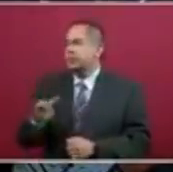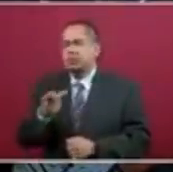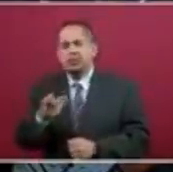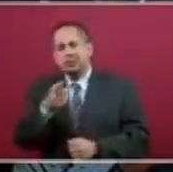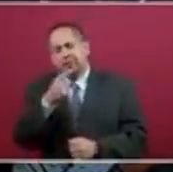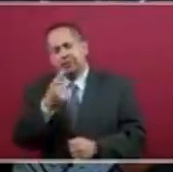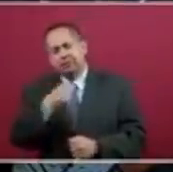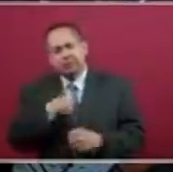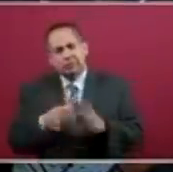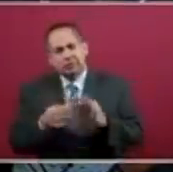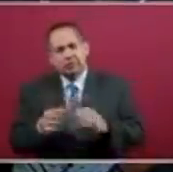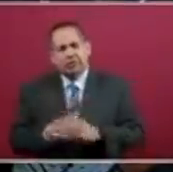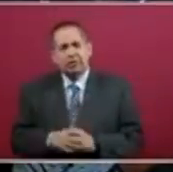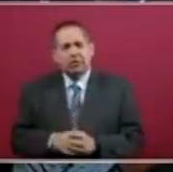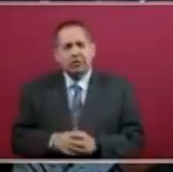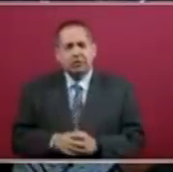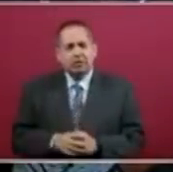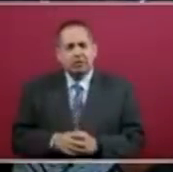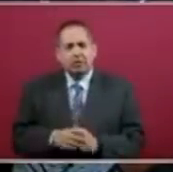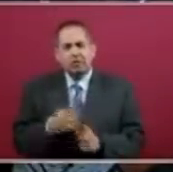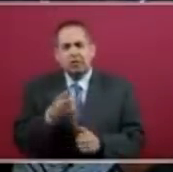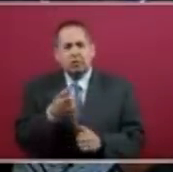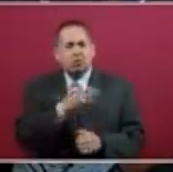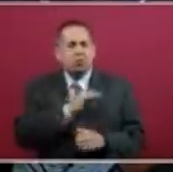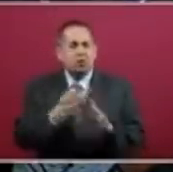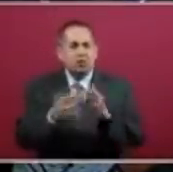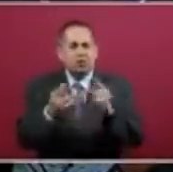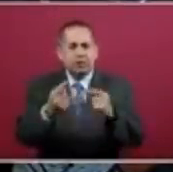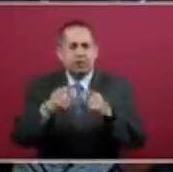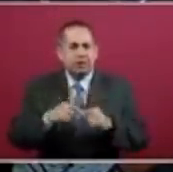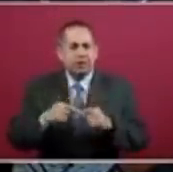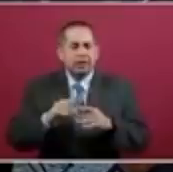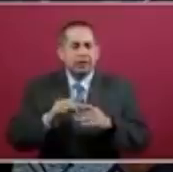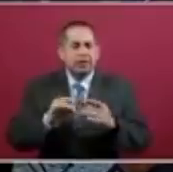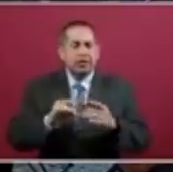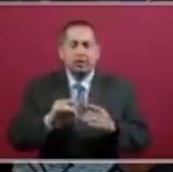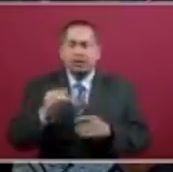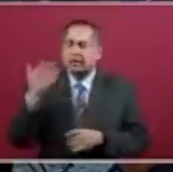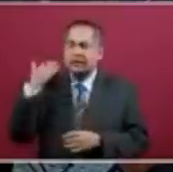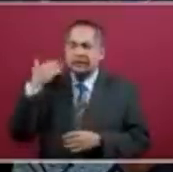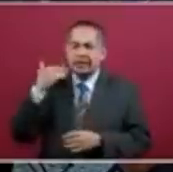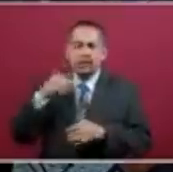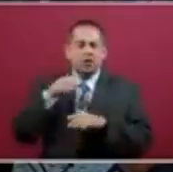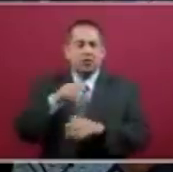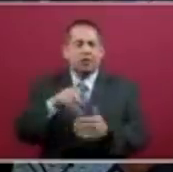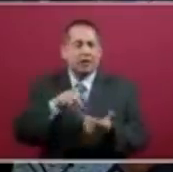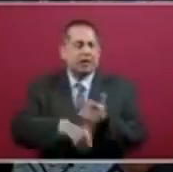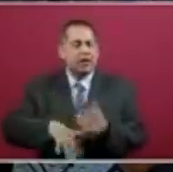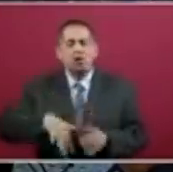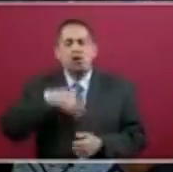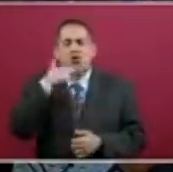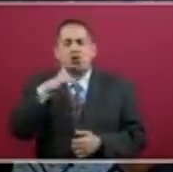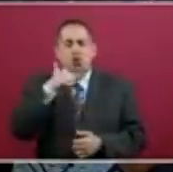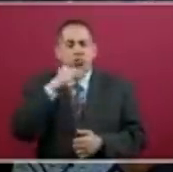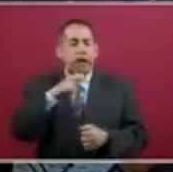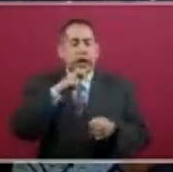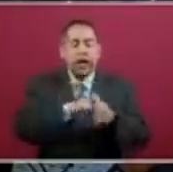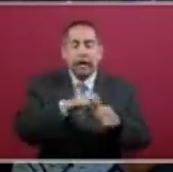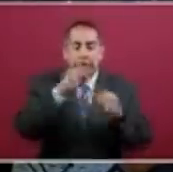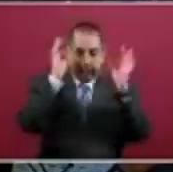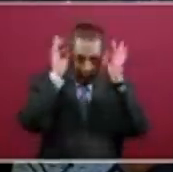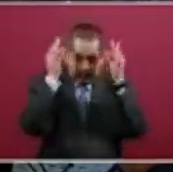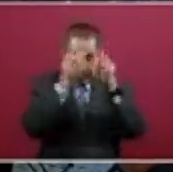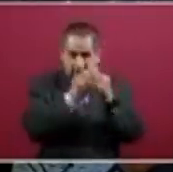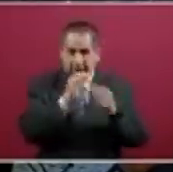nos abunde un poco más de las referencias que le han dado en los últimos días sobre la corrupción en migración. ¿En